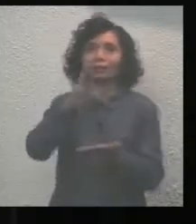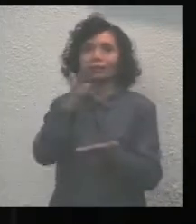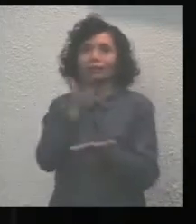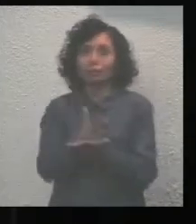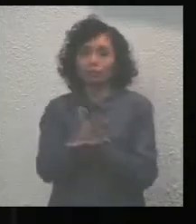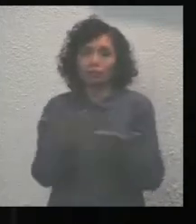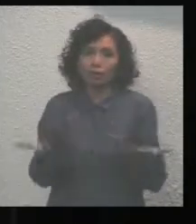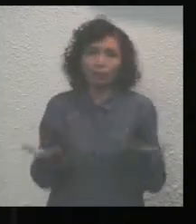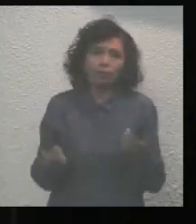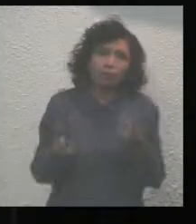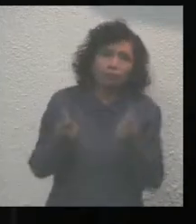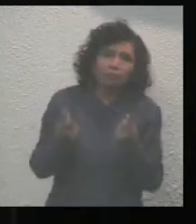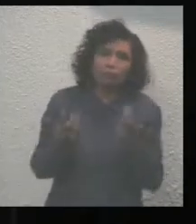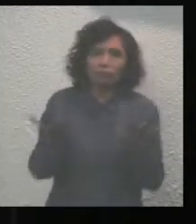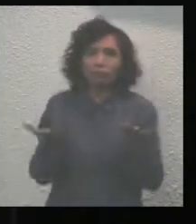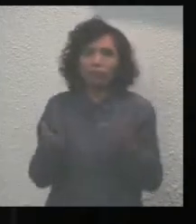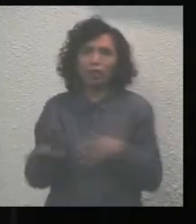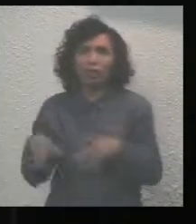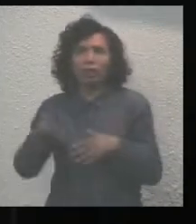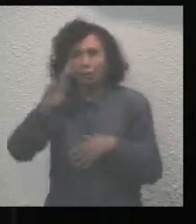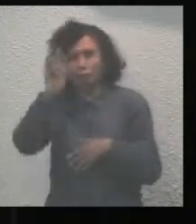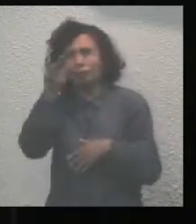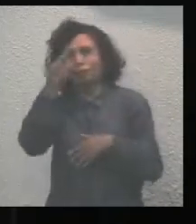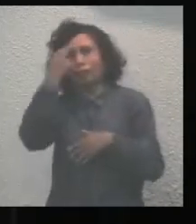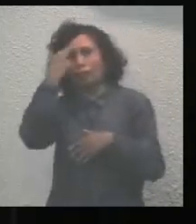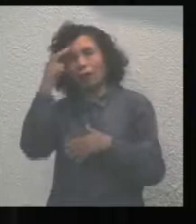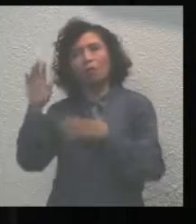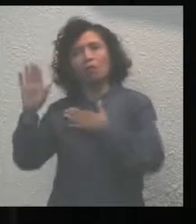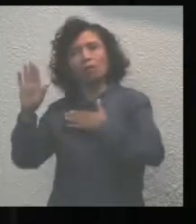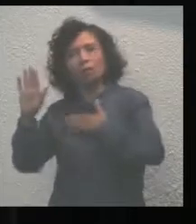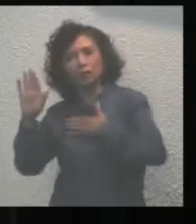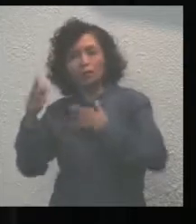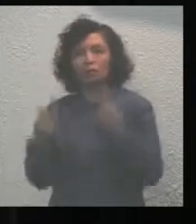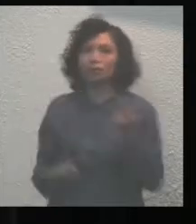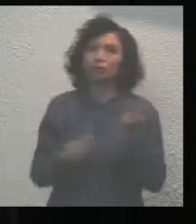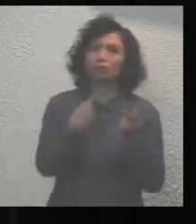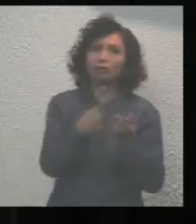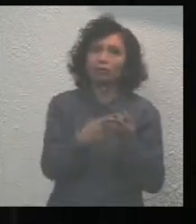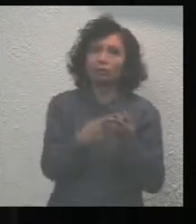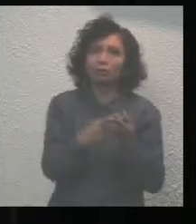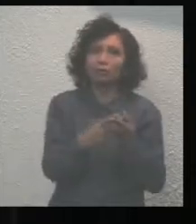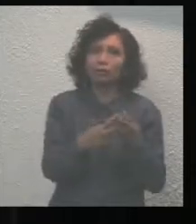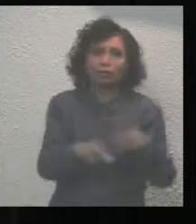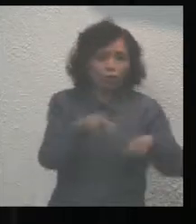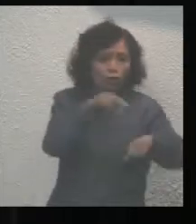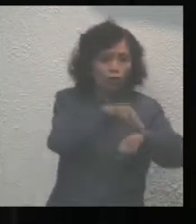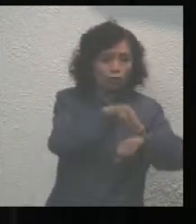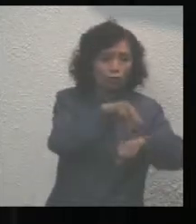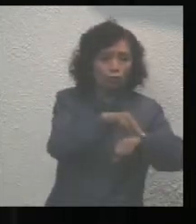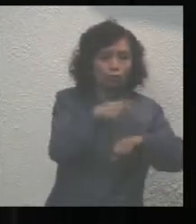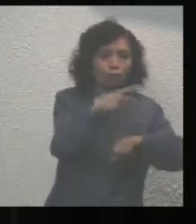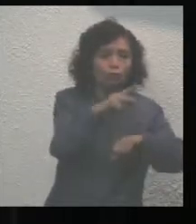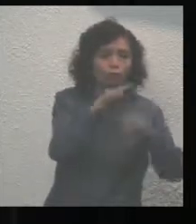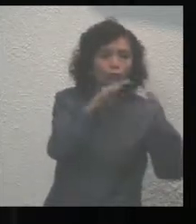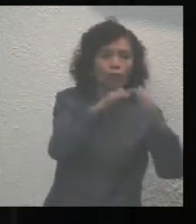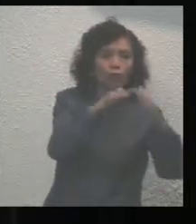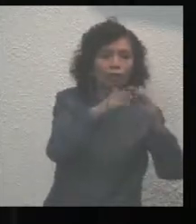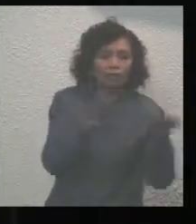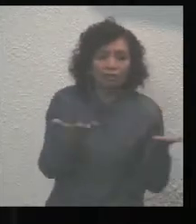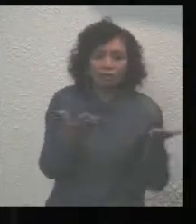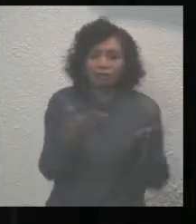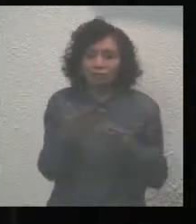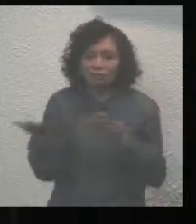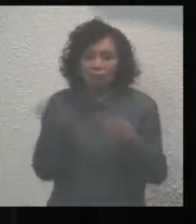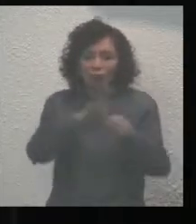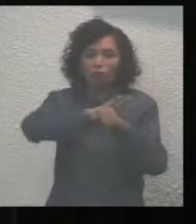Por mencionar algunas de sus promesas de campaña no cumplidas, está la de médico en tu casa, que ni antes ni durante